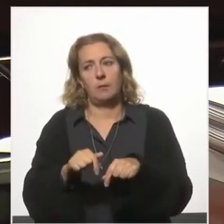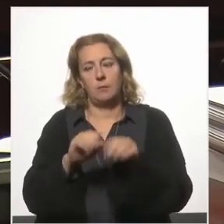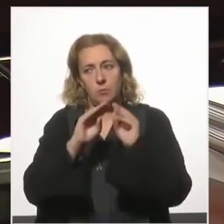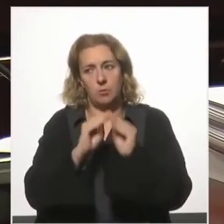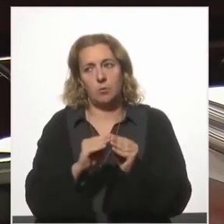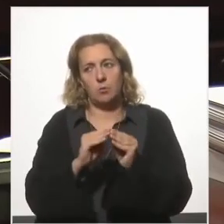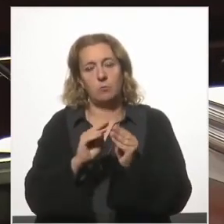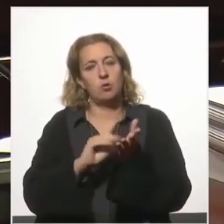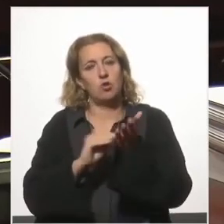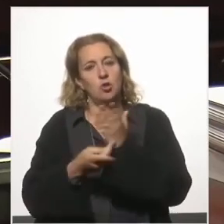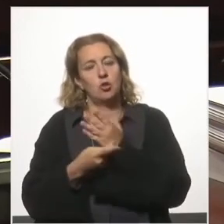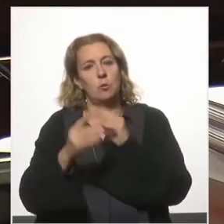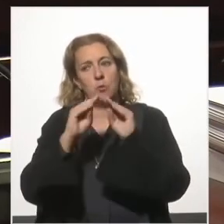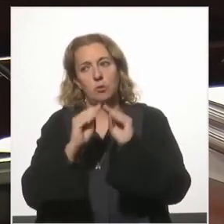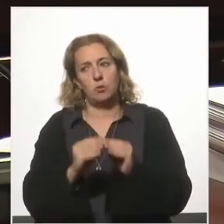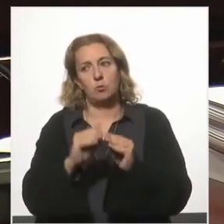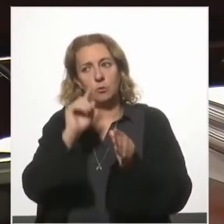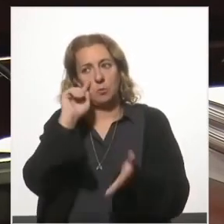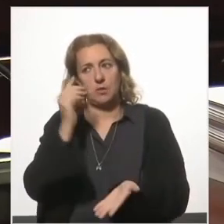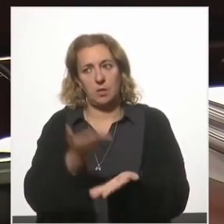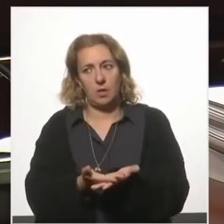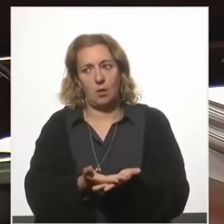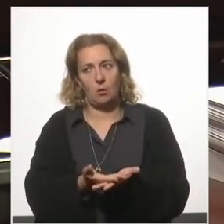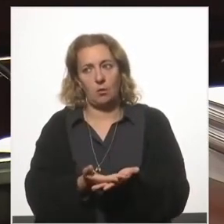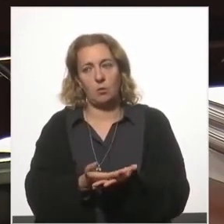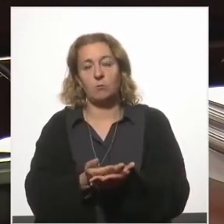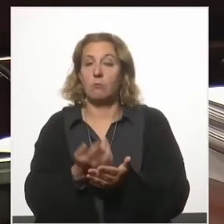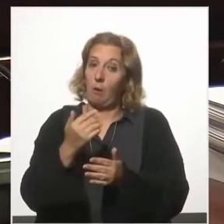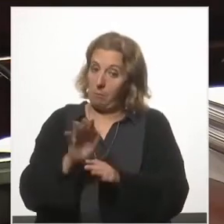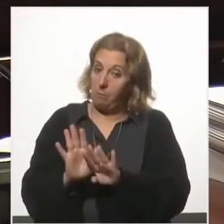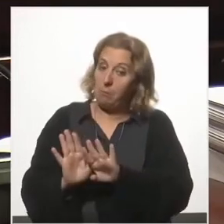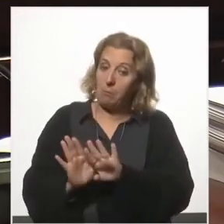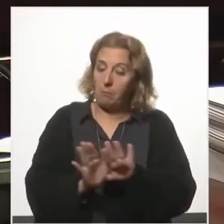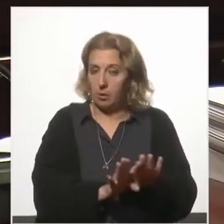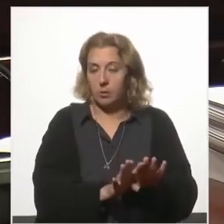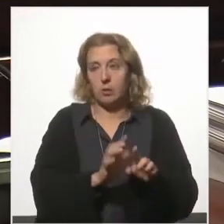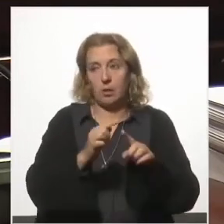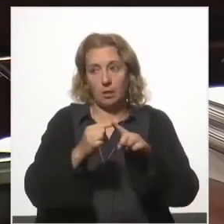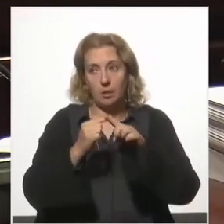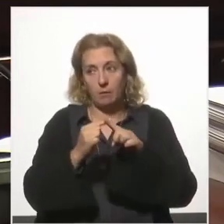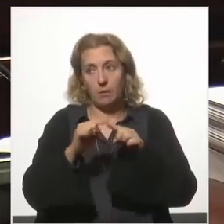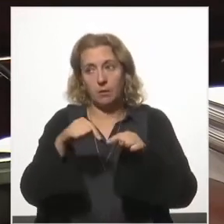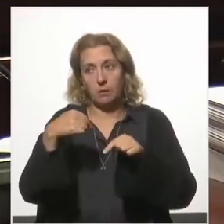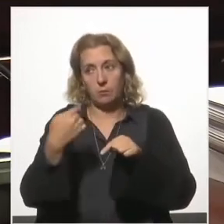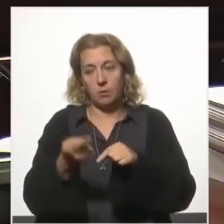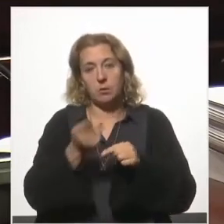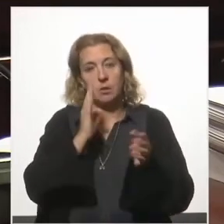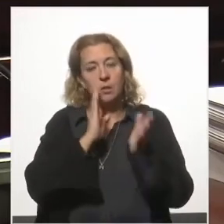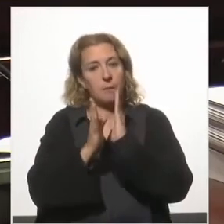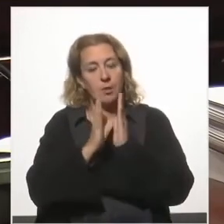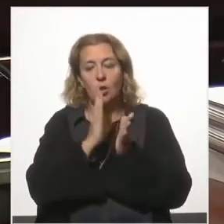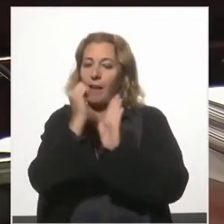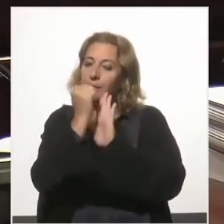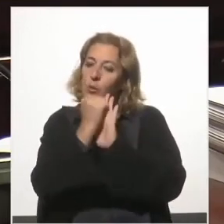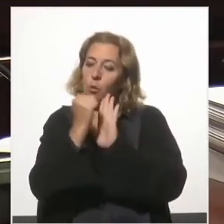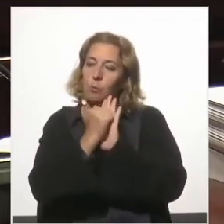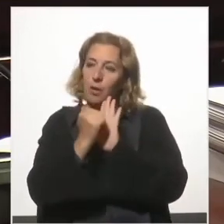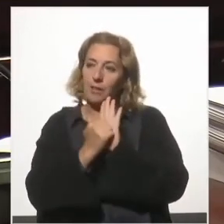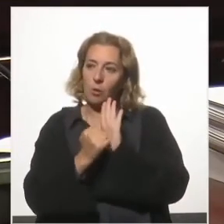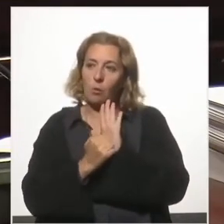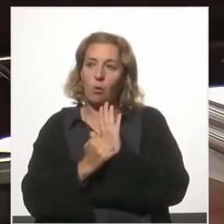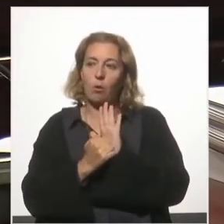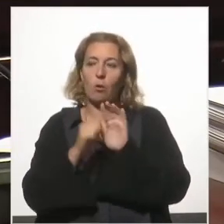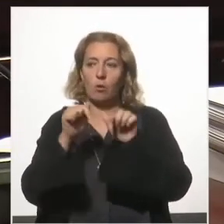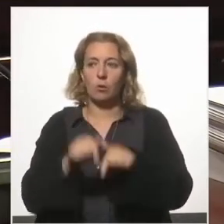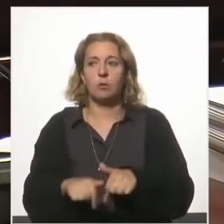al proyecto de presupuesto presentado, sin perjuicio que en el debate que se dé en el tratamiento artículo por artículo